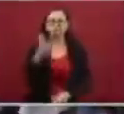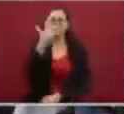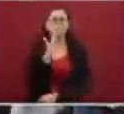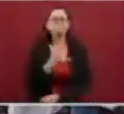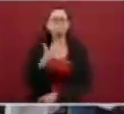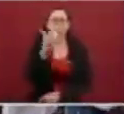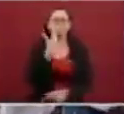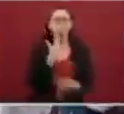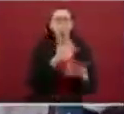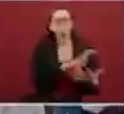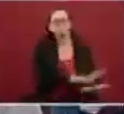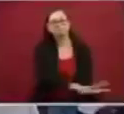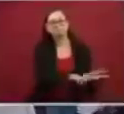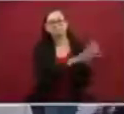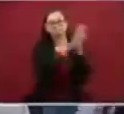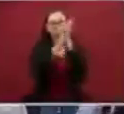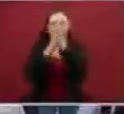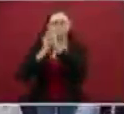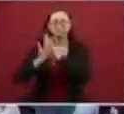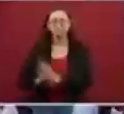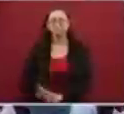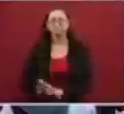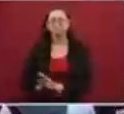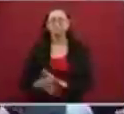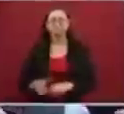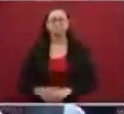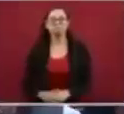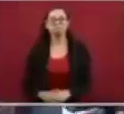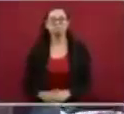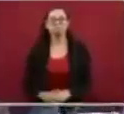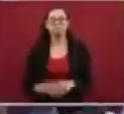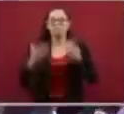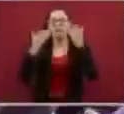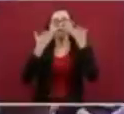transformación y de vivir para contarlo.